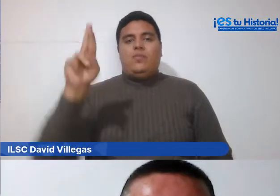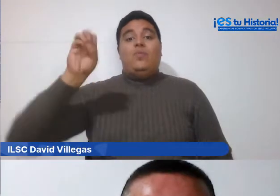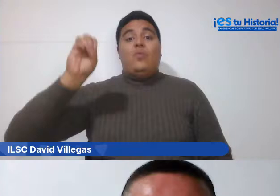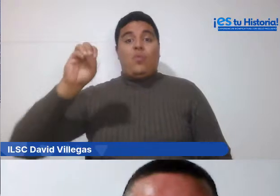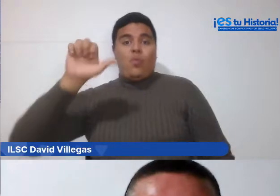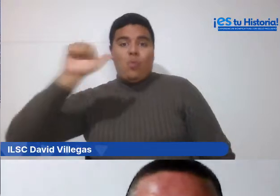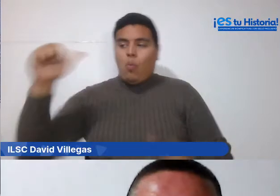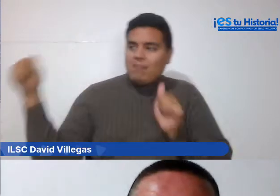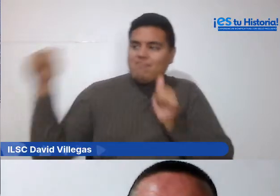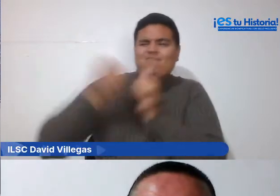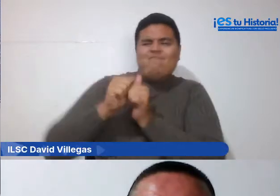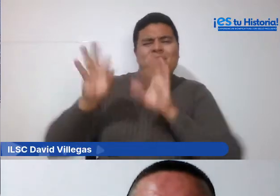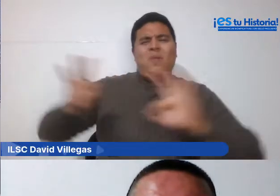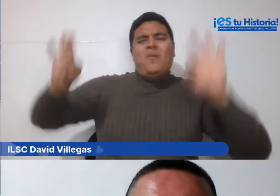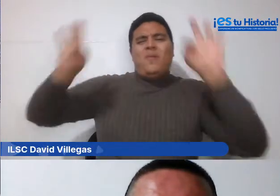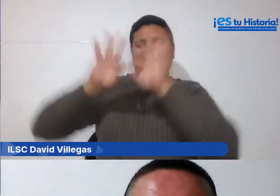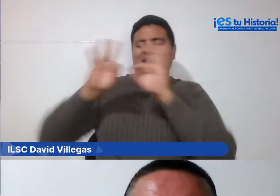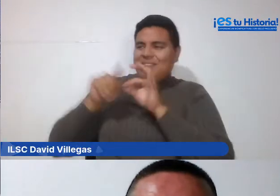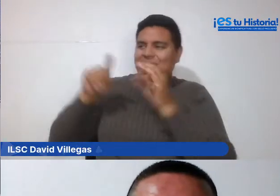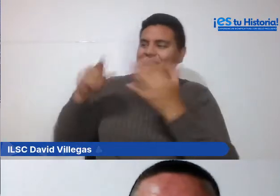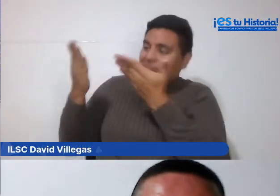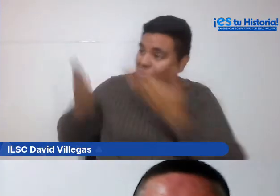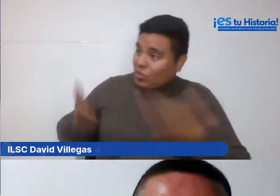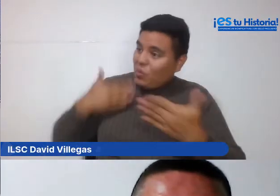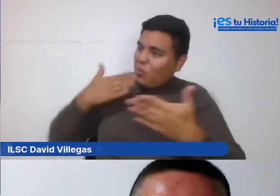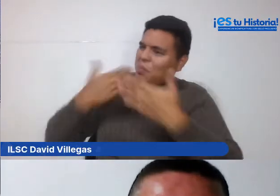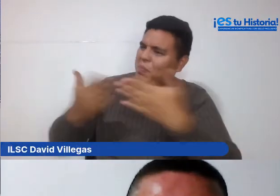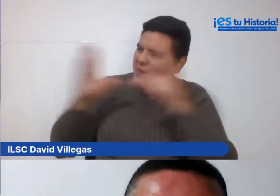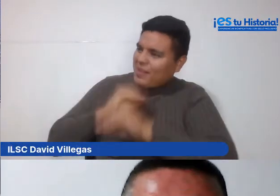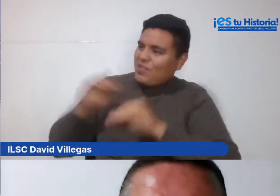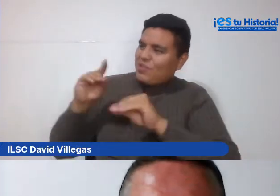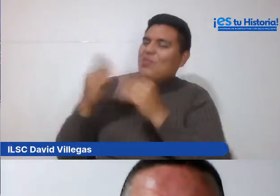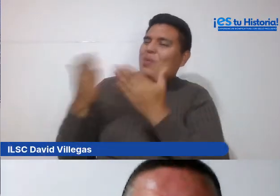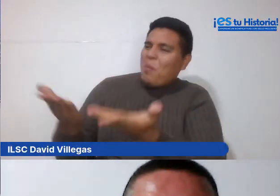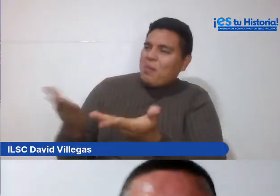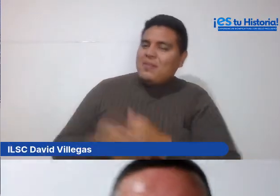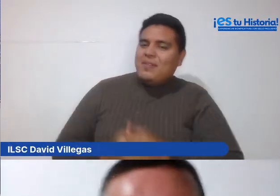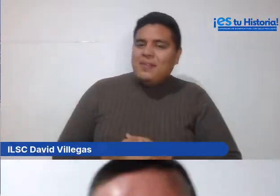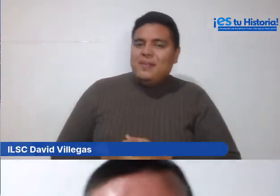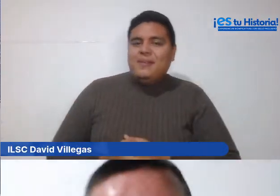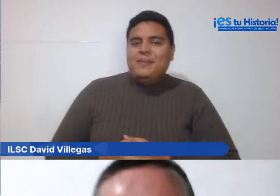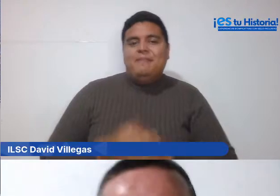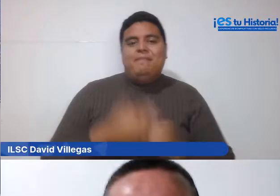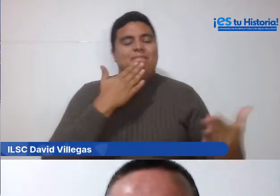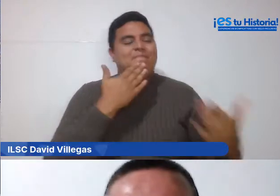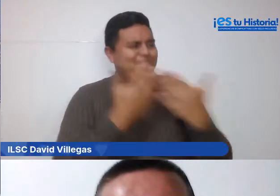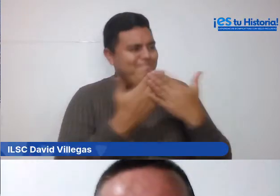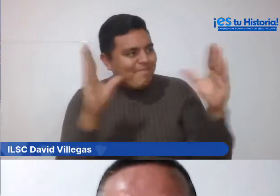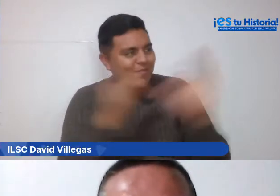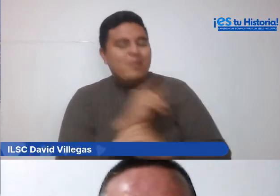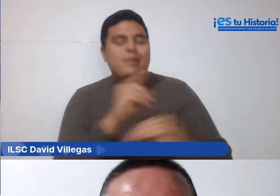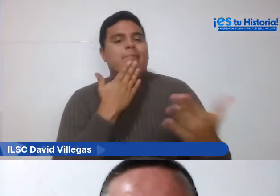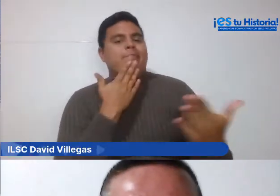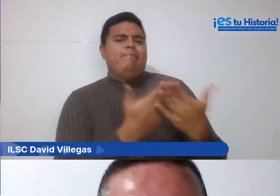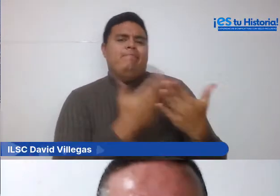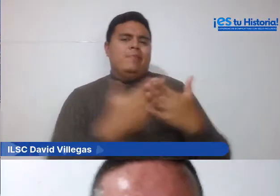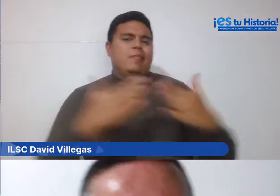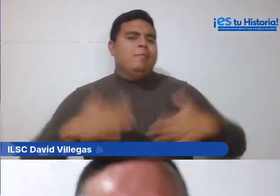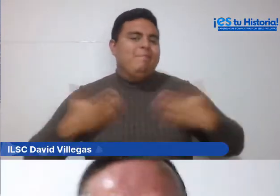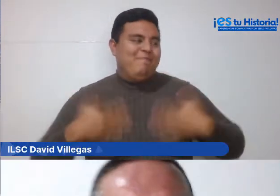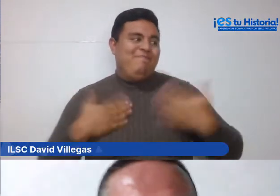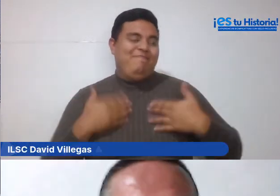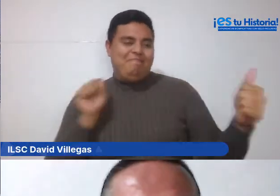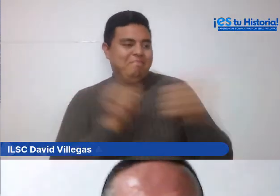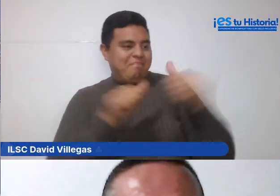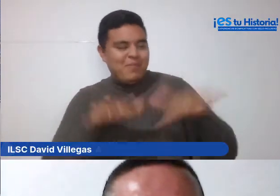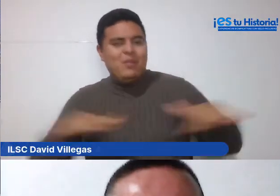bienvenida, señor rector. Licenciado Hernando, ¿cómo se encuentra? Muy buenas noches, bienvenido. Muy buenas noches, muchas gracias. Pues muy complacido estar acompañándolo en este